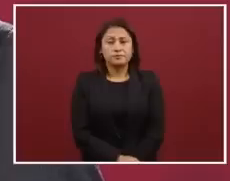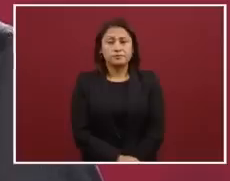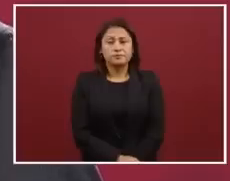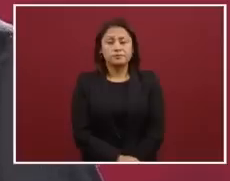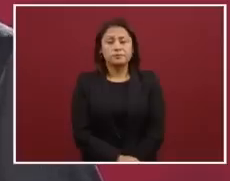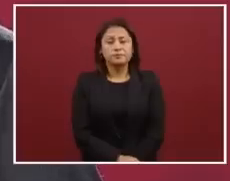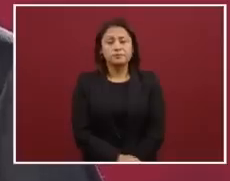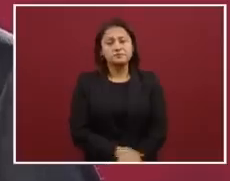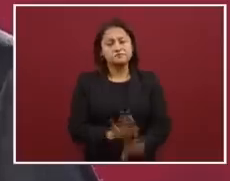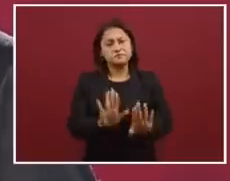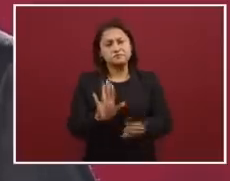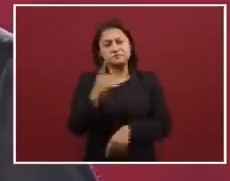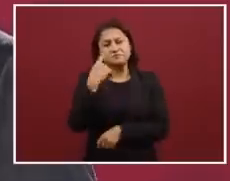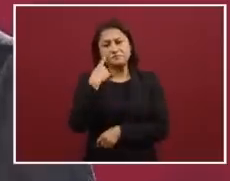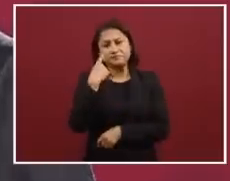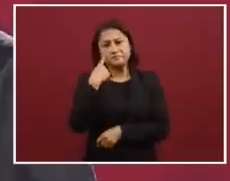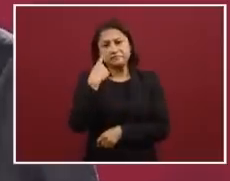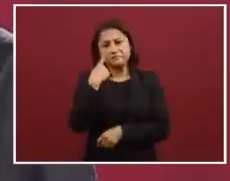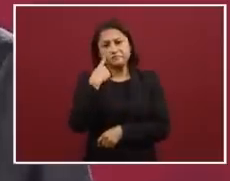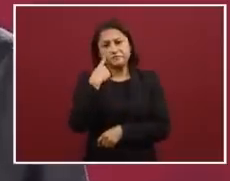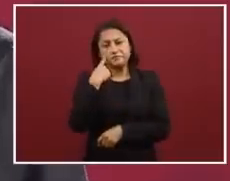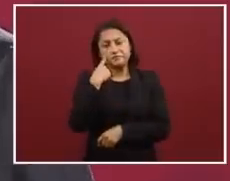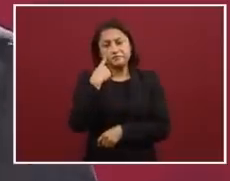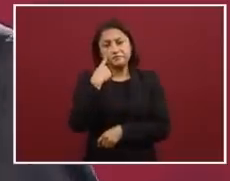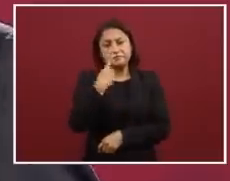O sea, no es